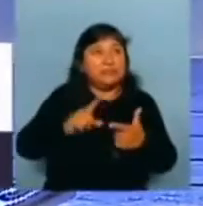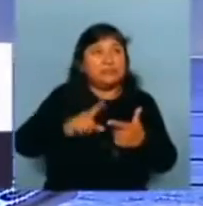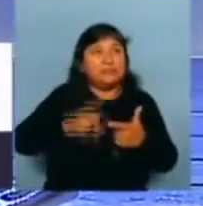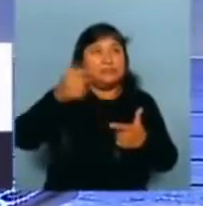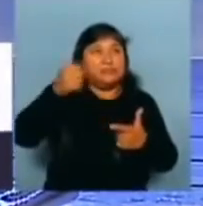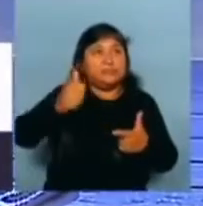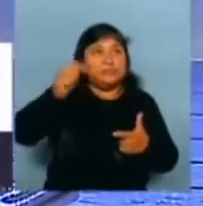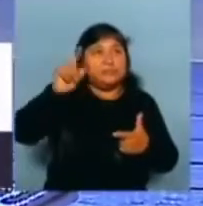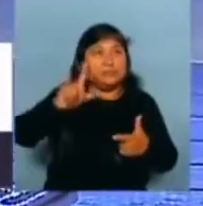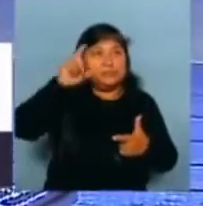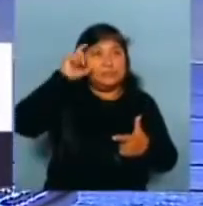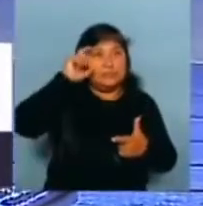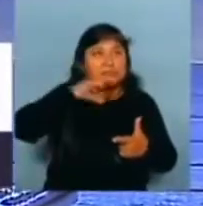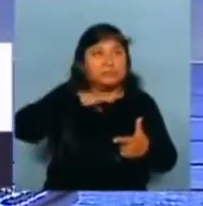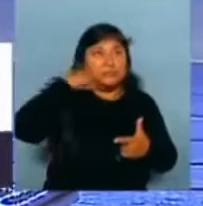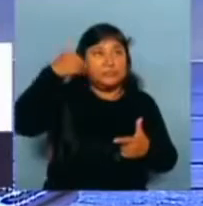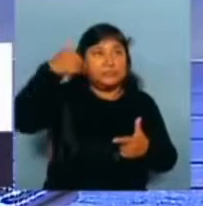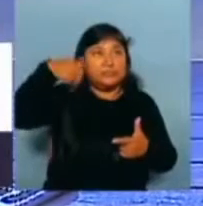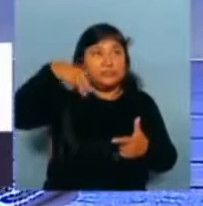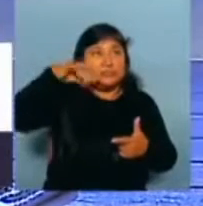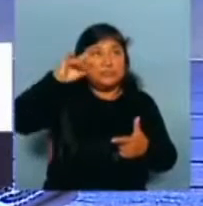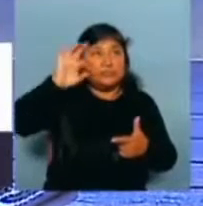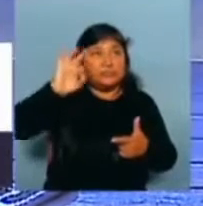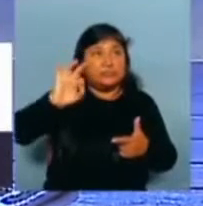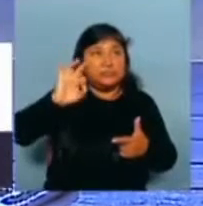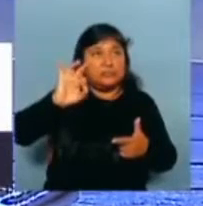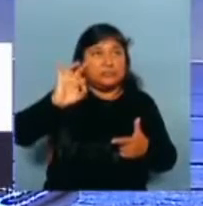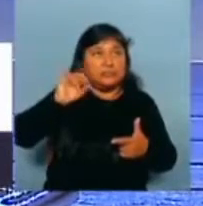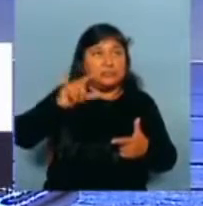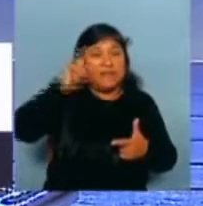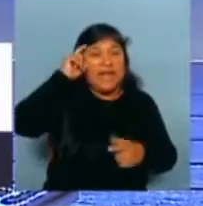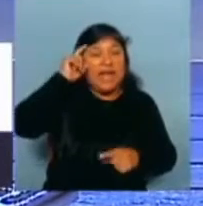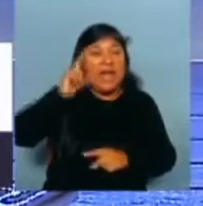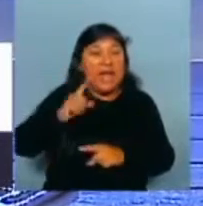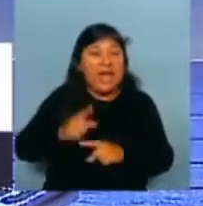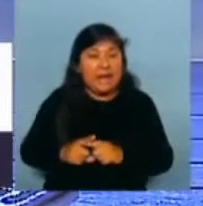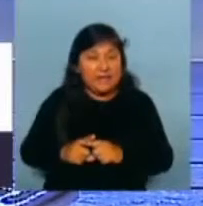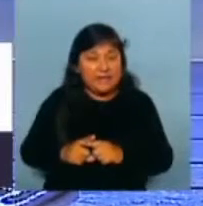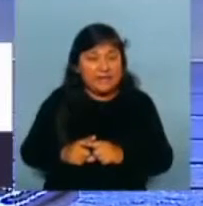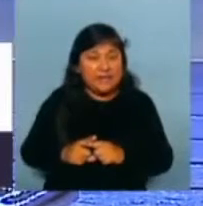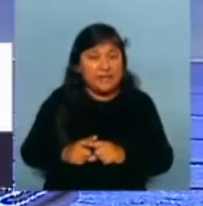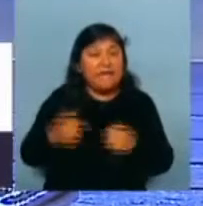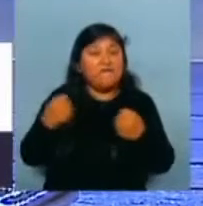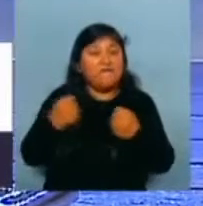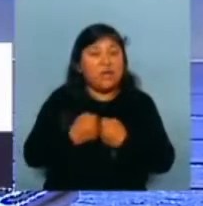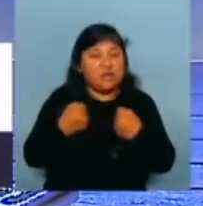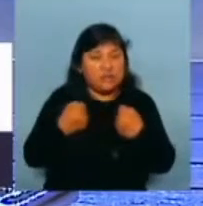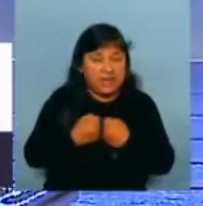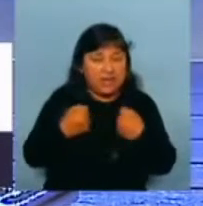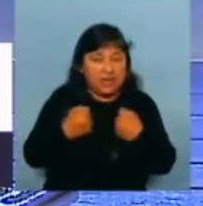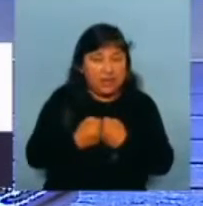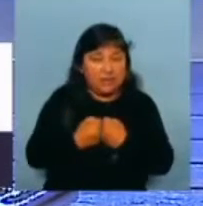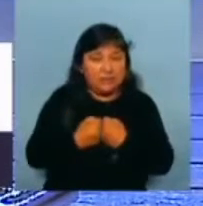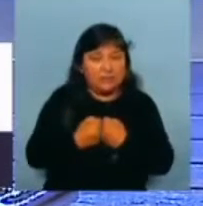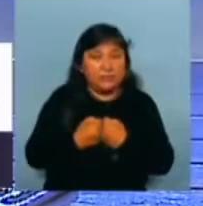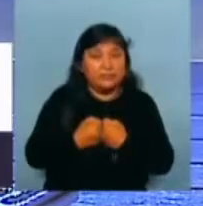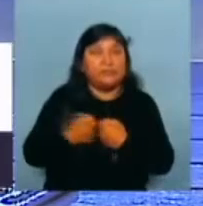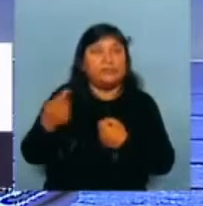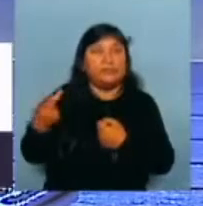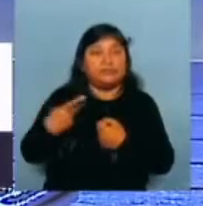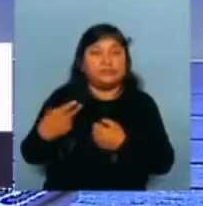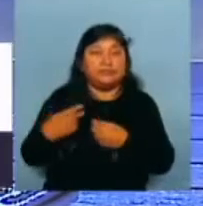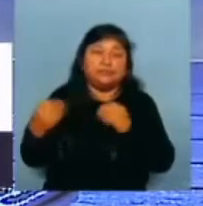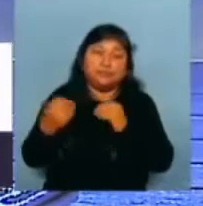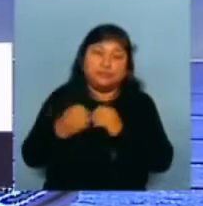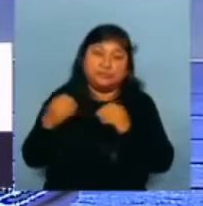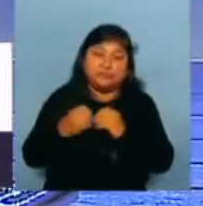es también un ex boxeador. Alejandro. Bueno, que ahora se está preparando para volver también. Uh-huh. Fuimos compañero en